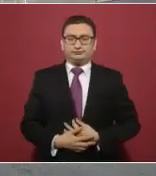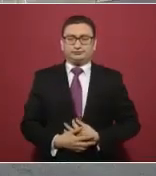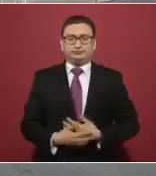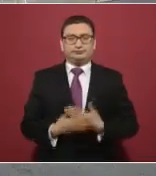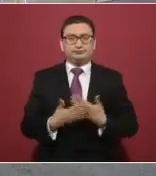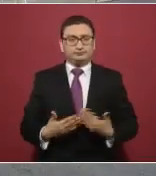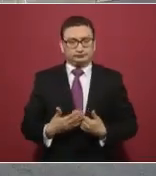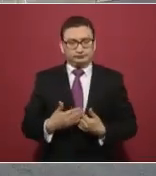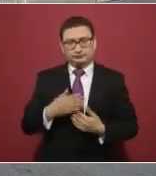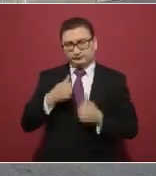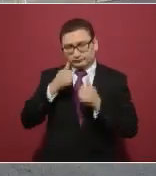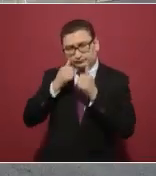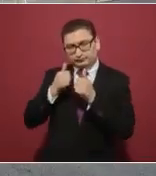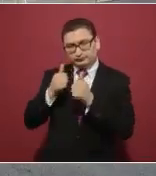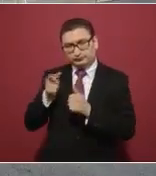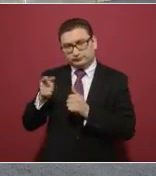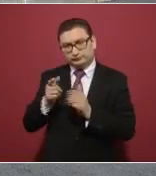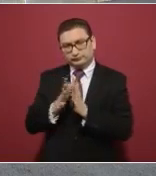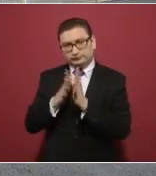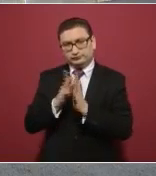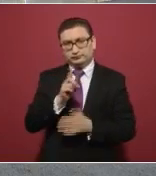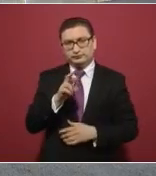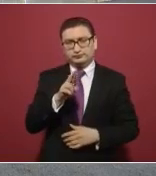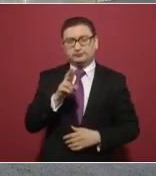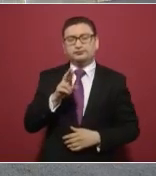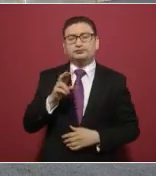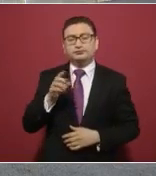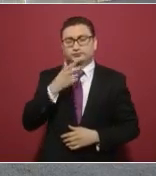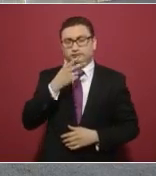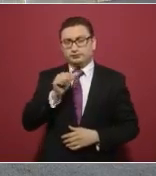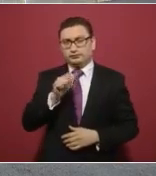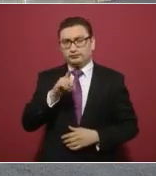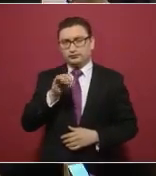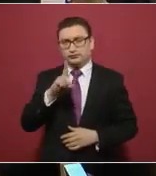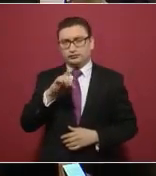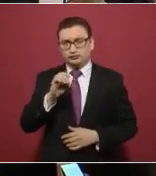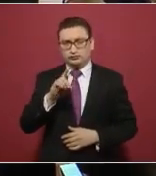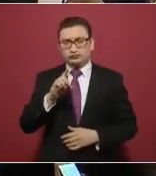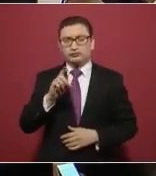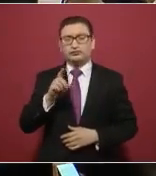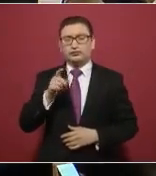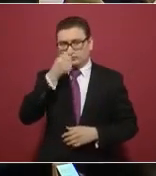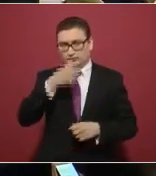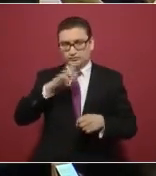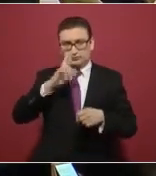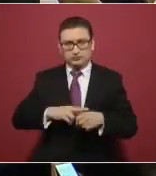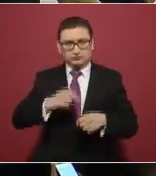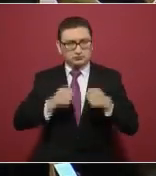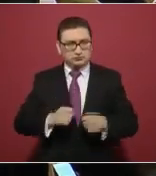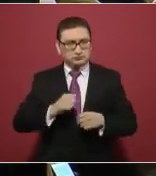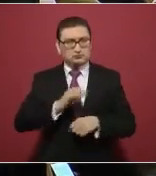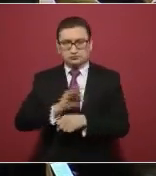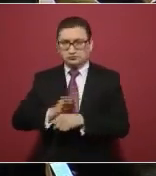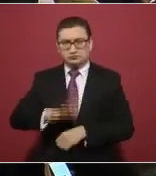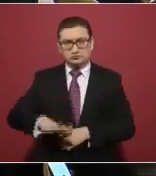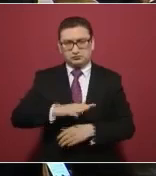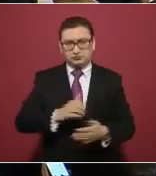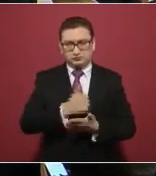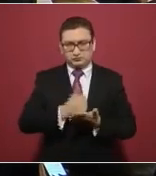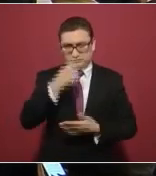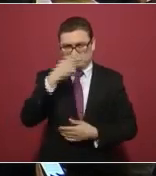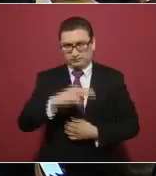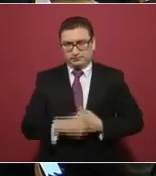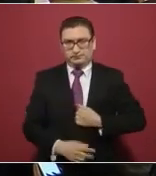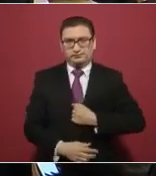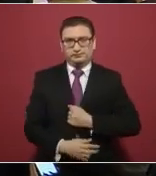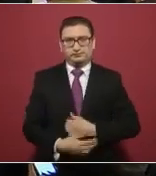Escucharemos ahora la participación del doctor Alfonso Durazo Montaño, secretario de Seguridad y Protección Ciudadana de México.